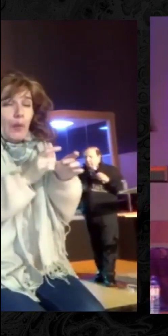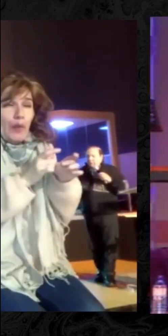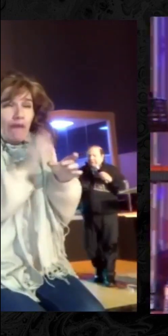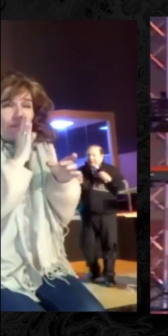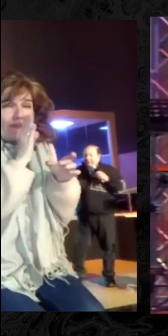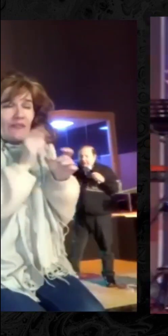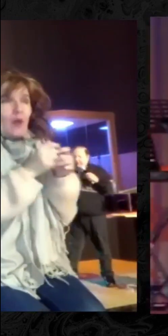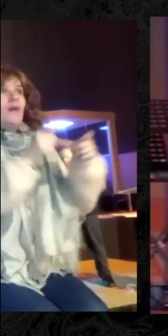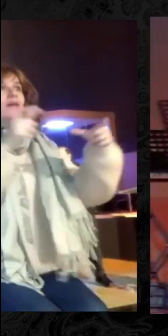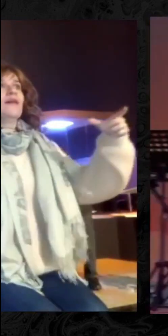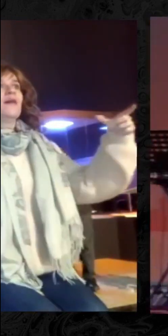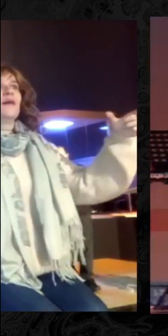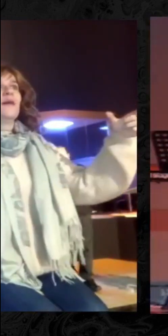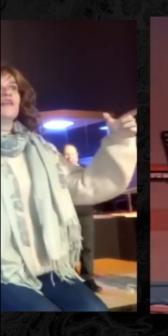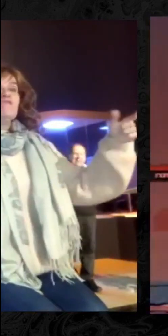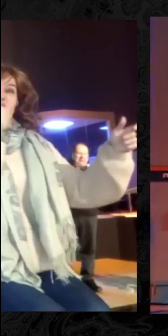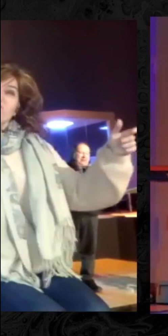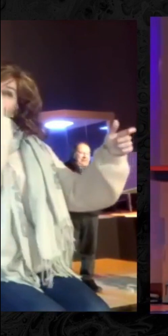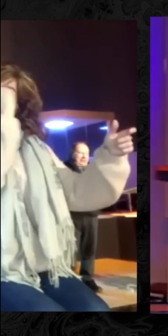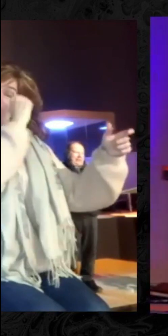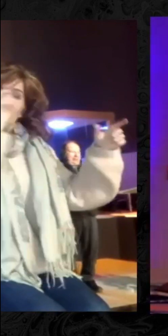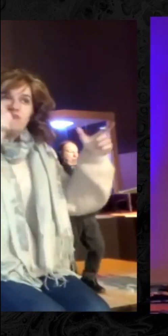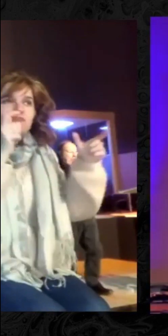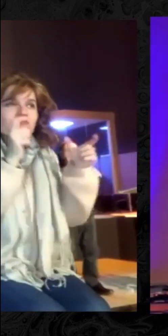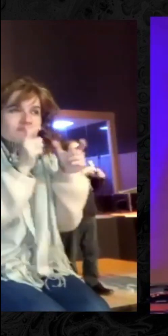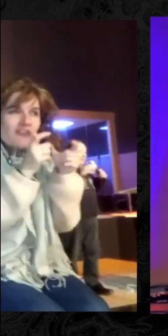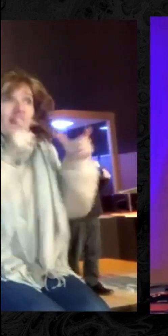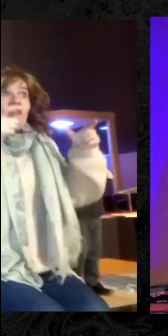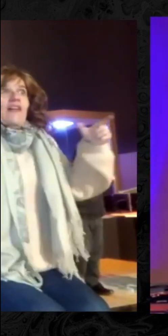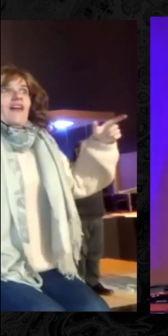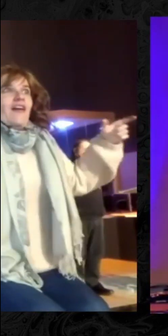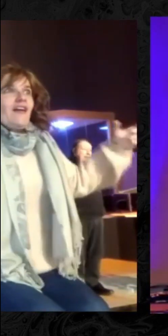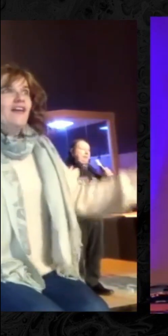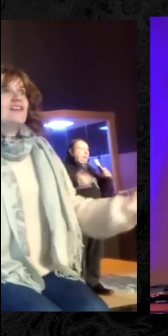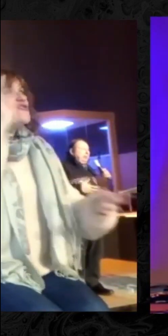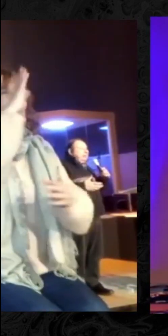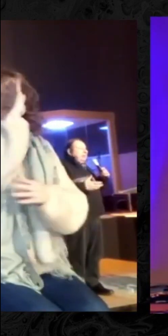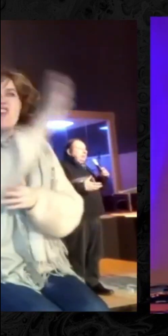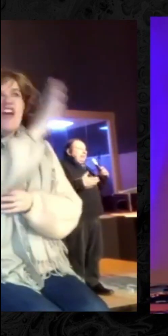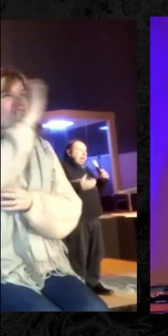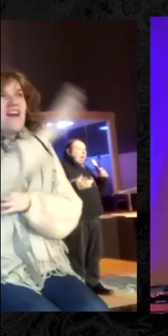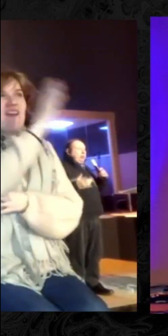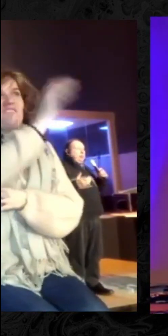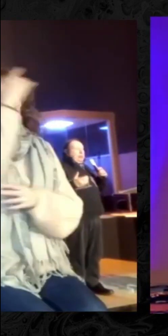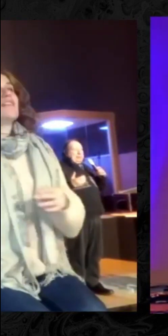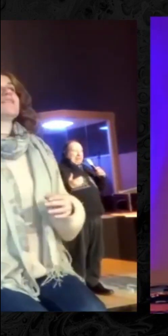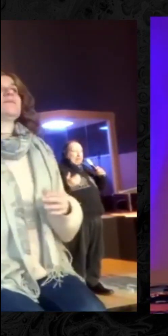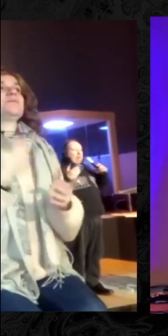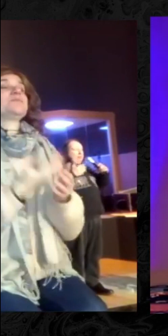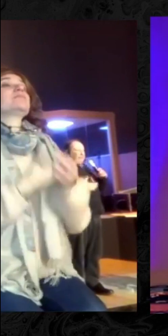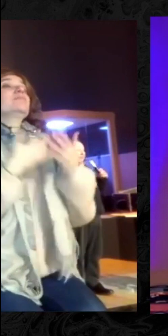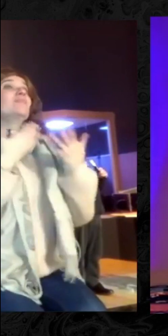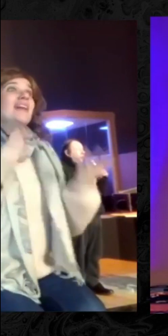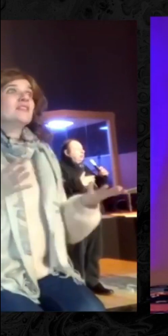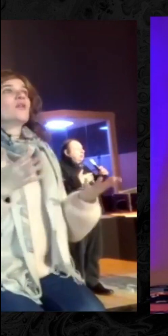había unas veinte mil personas verdad en total entre niños y todo lo demás y daban de comer y entonces Bueno pues se lanzó